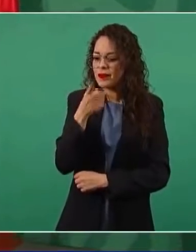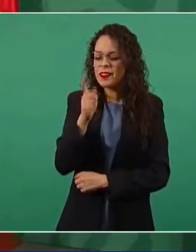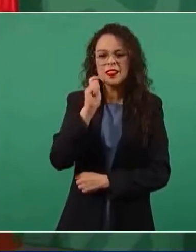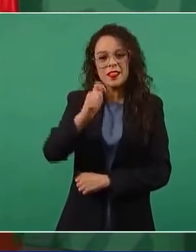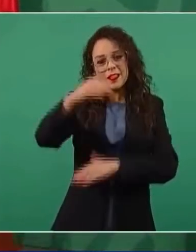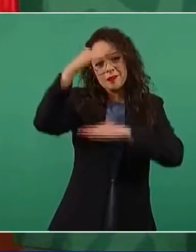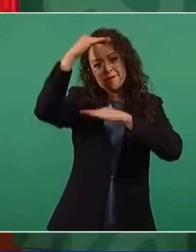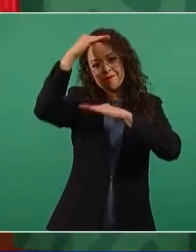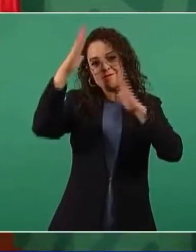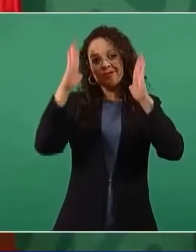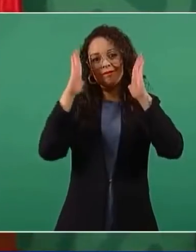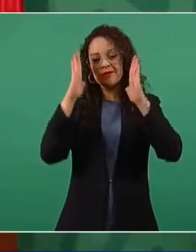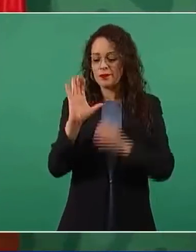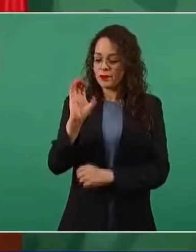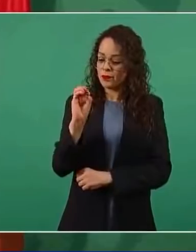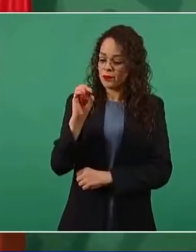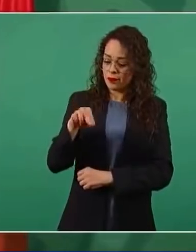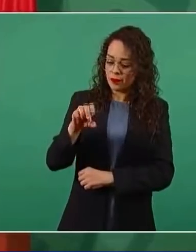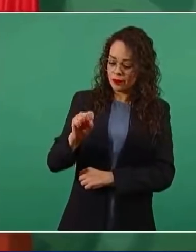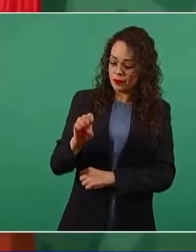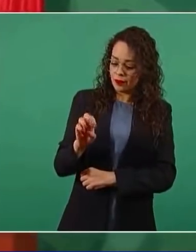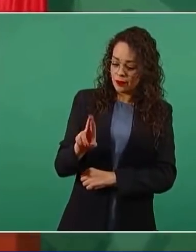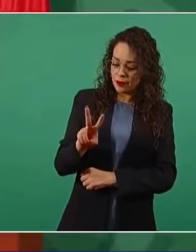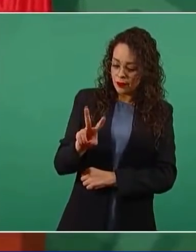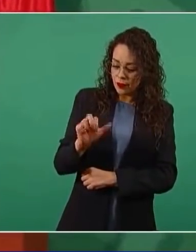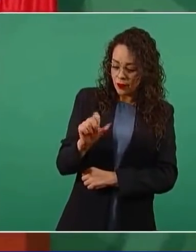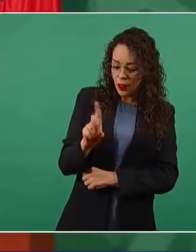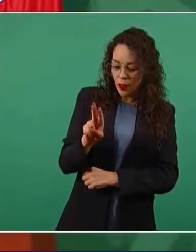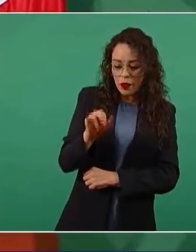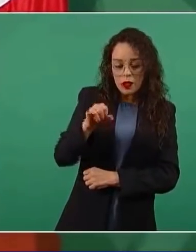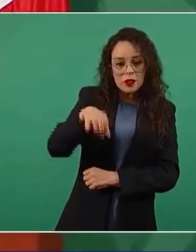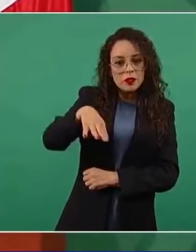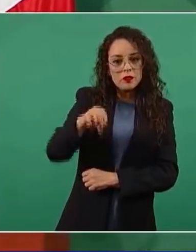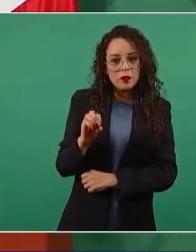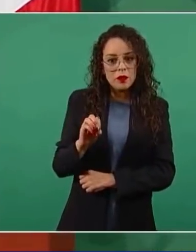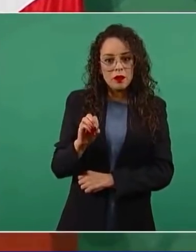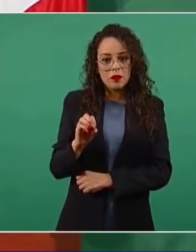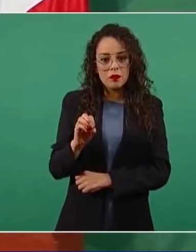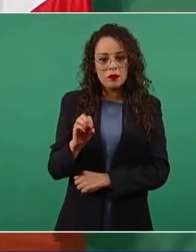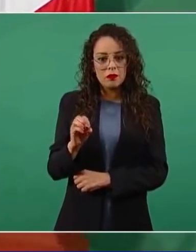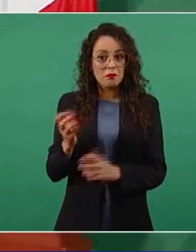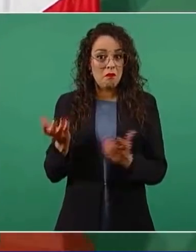conservadurismo. O sea, el ganar